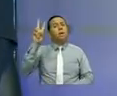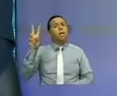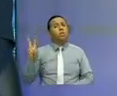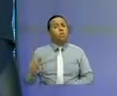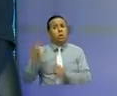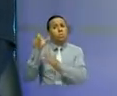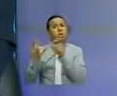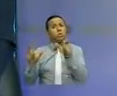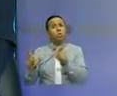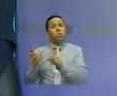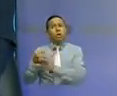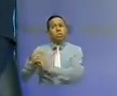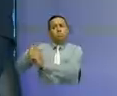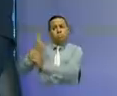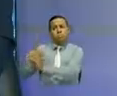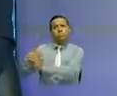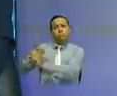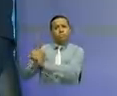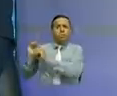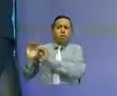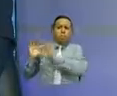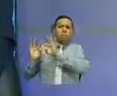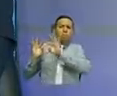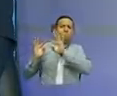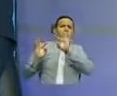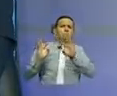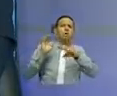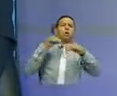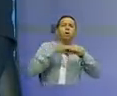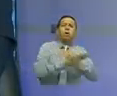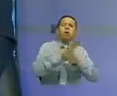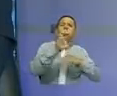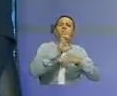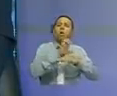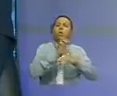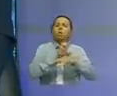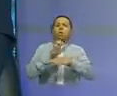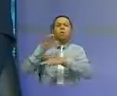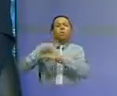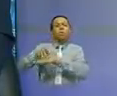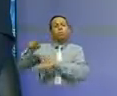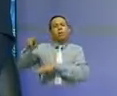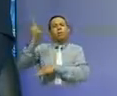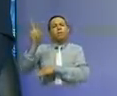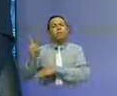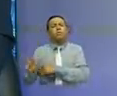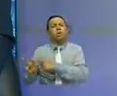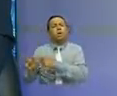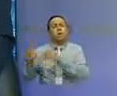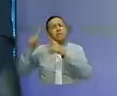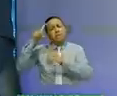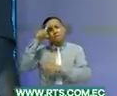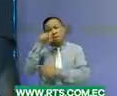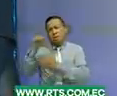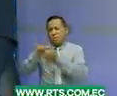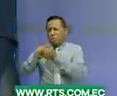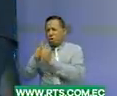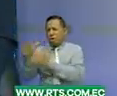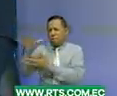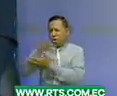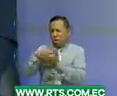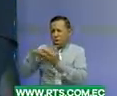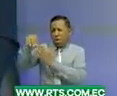continúan llegando a Ecuador por la crítica situación económica de su país natal y emprenden sus travesías pese a la pandemia